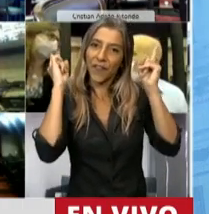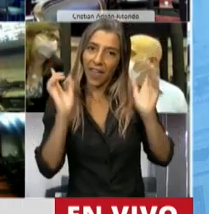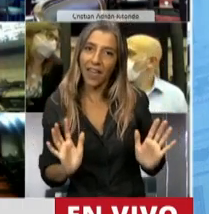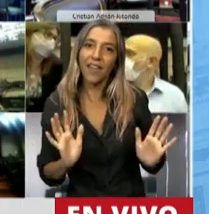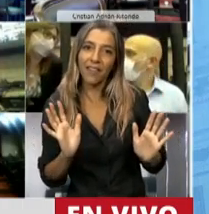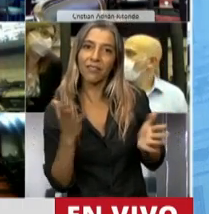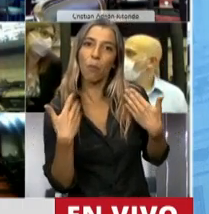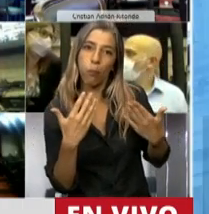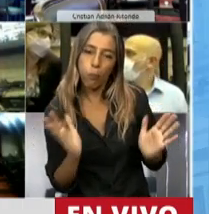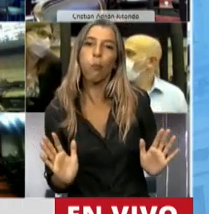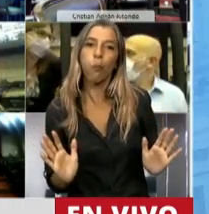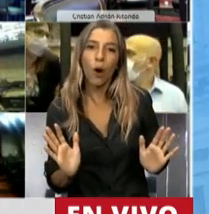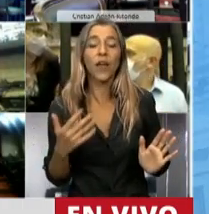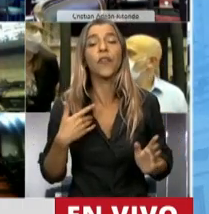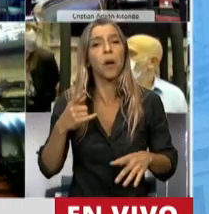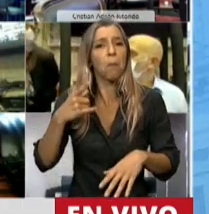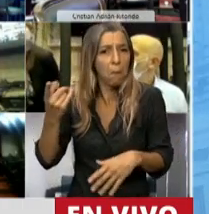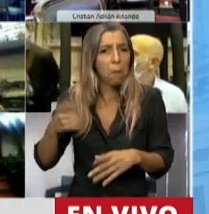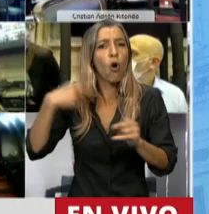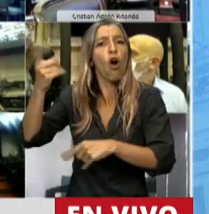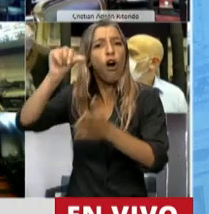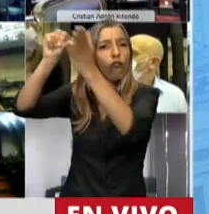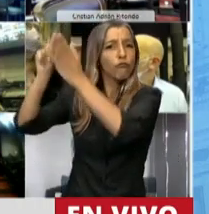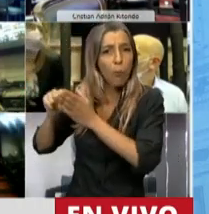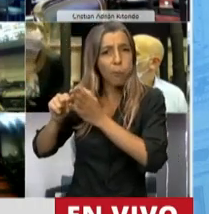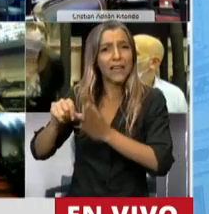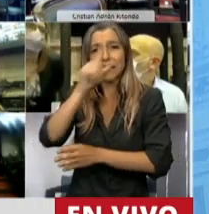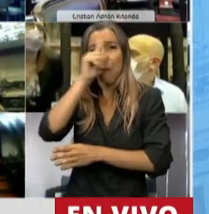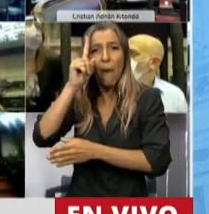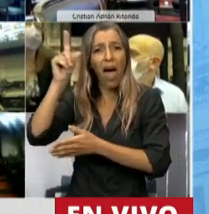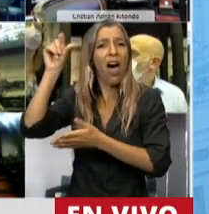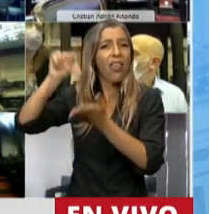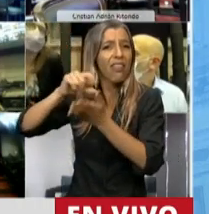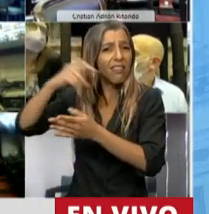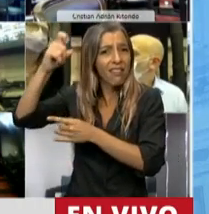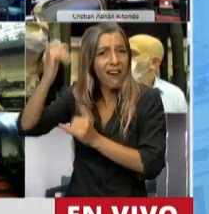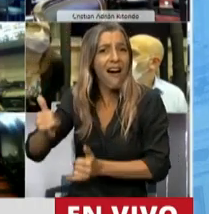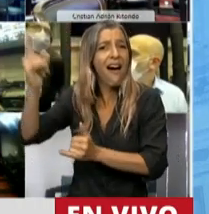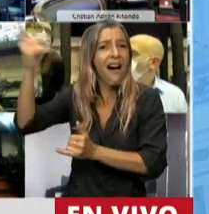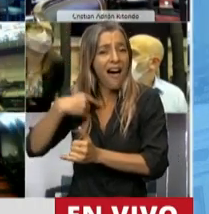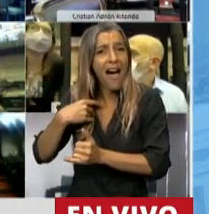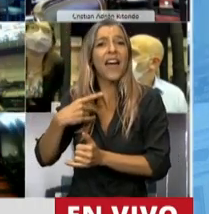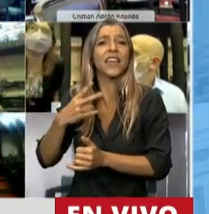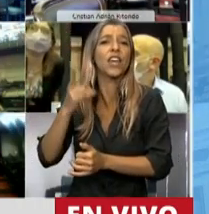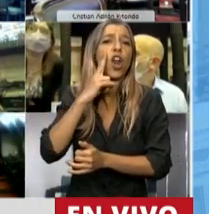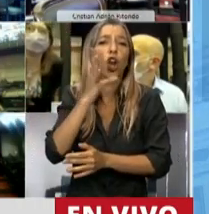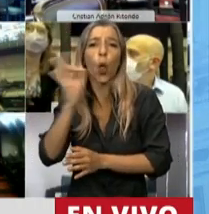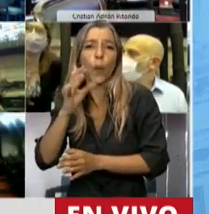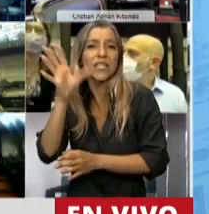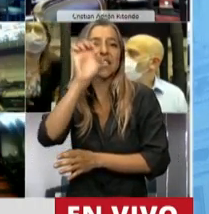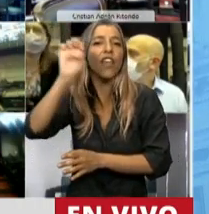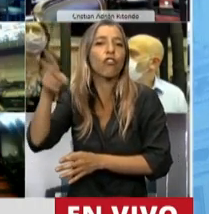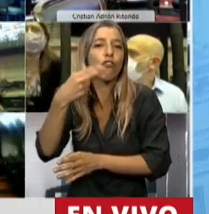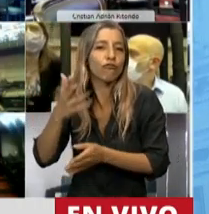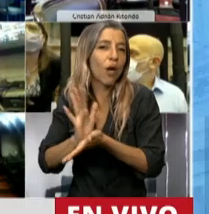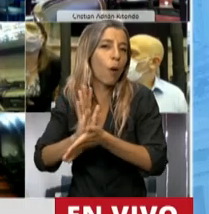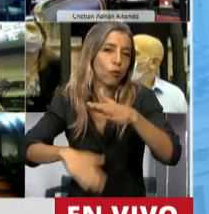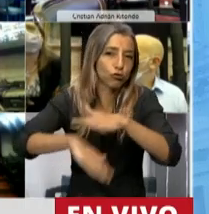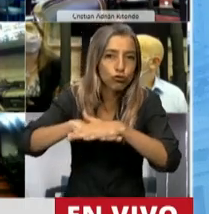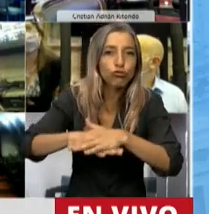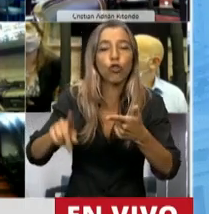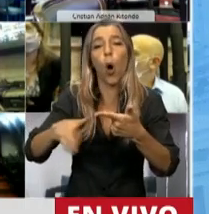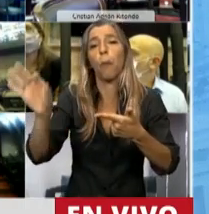pueden reducirse los gastos de escolaridad tanto de 900 euros por cada disco y así pasa por ejemplo en países como portugal o